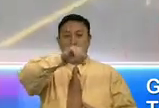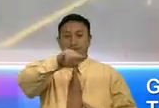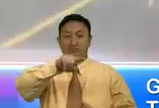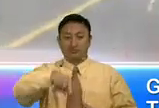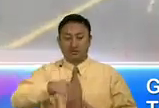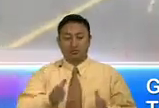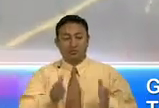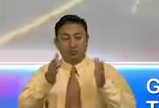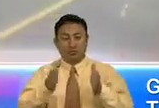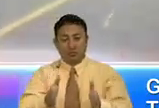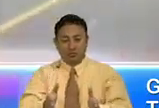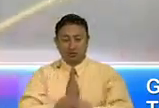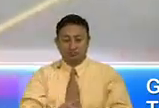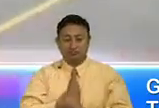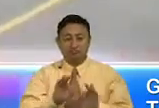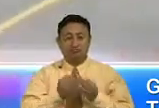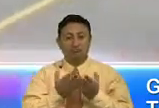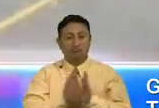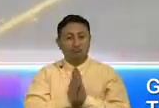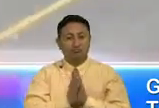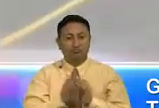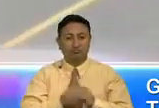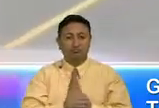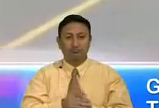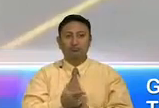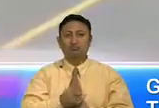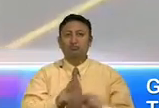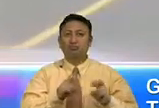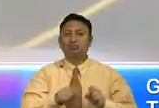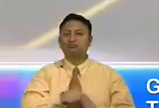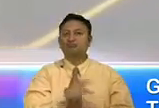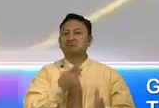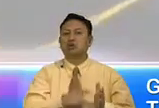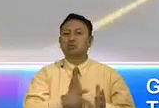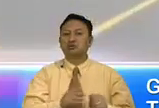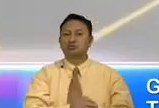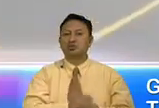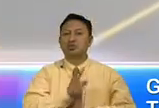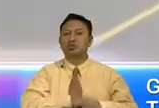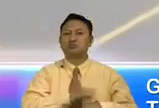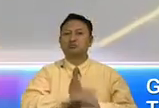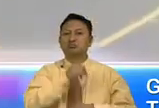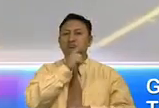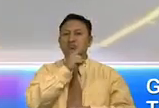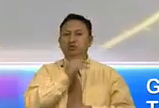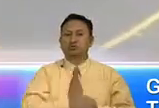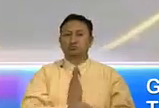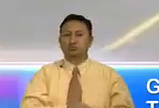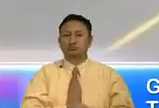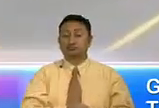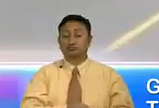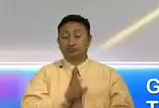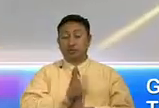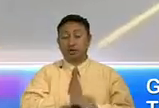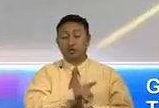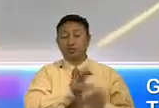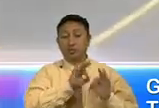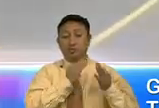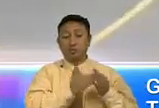oriundo, esa familia espera que se determinen responsabilidades en ese accidente de tránsito que los deja sin uno de sus